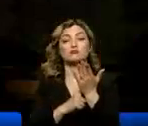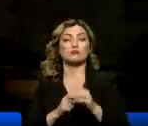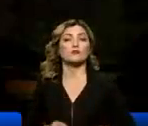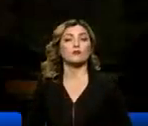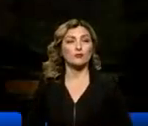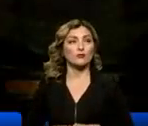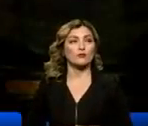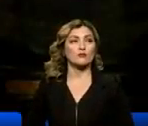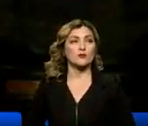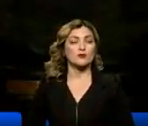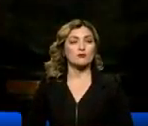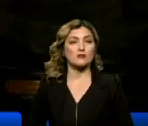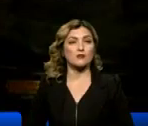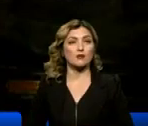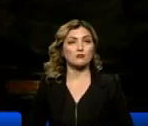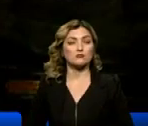tema. Esa misma